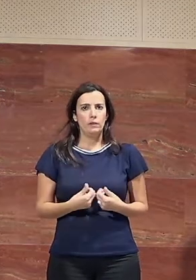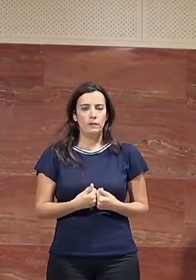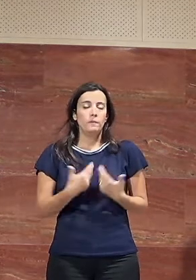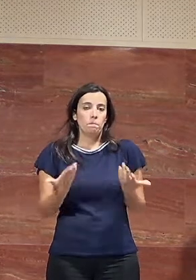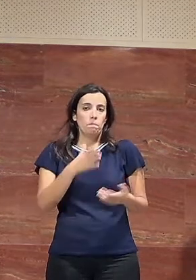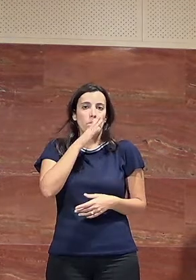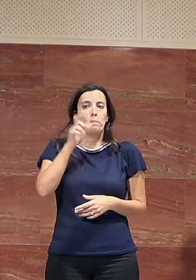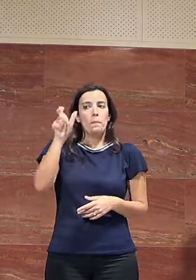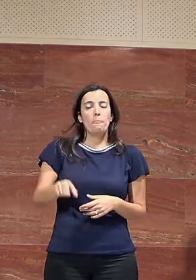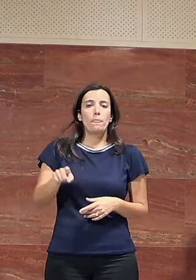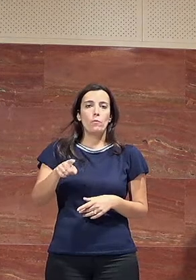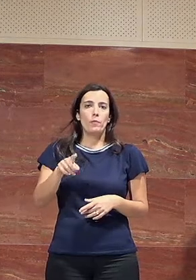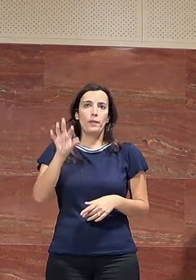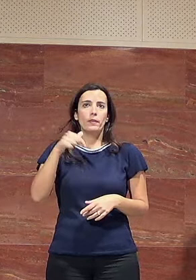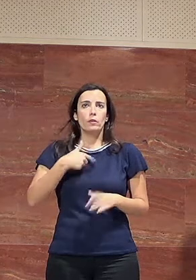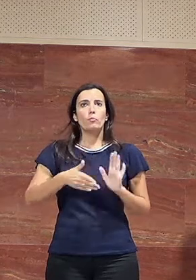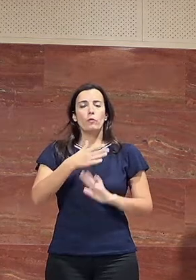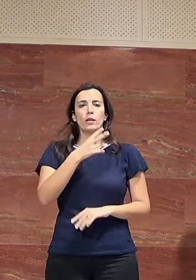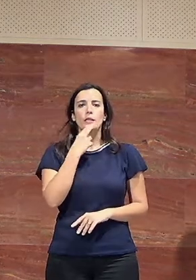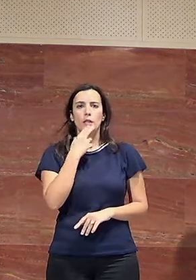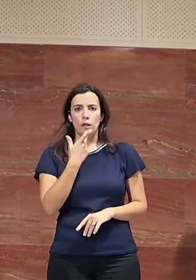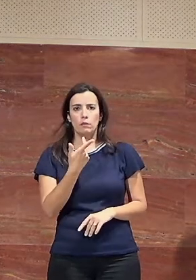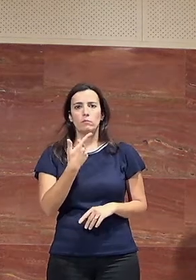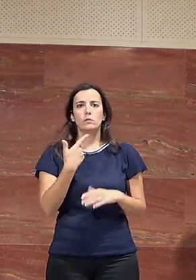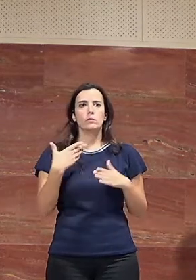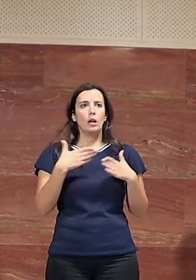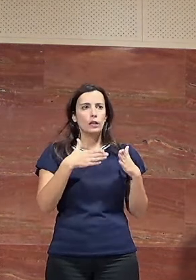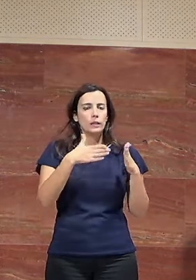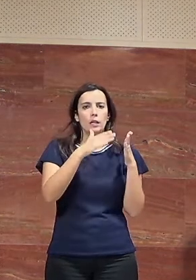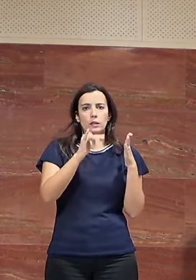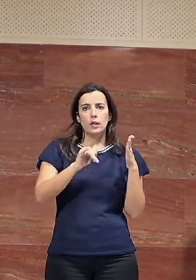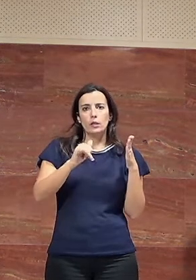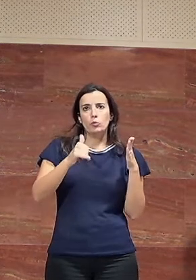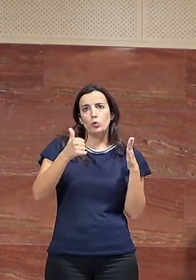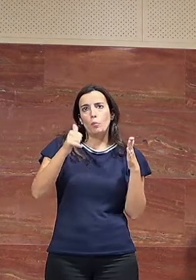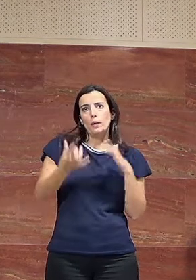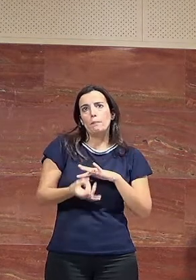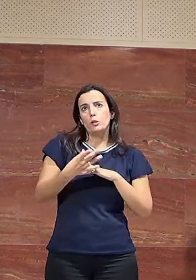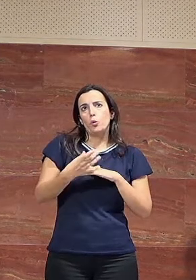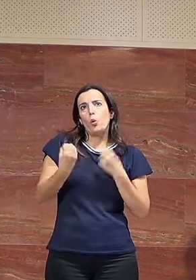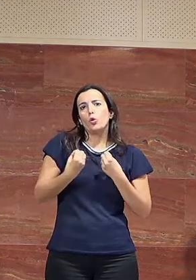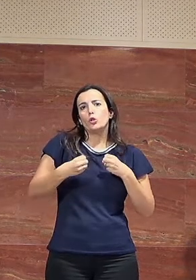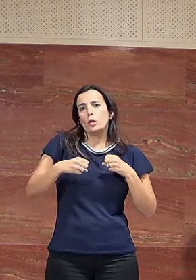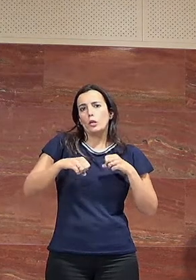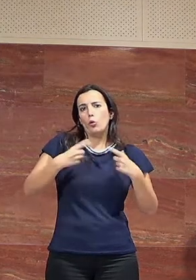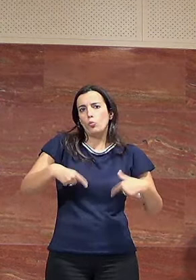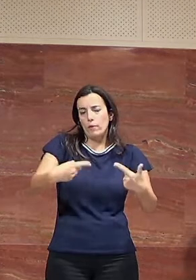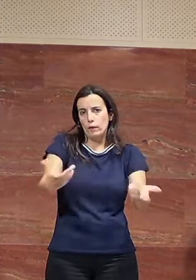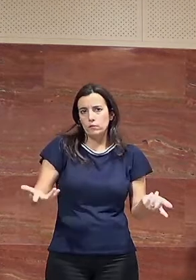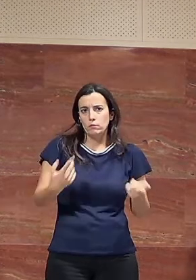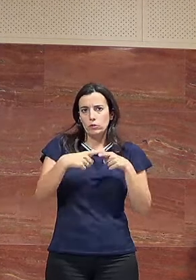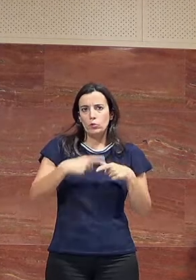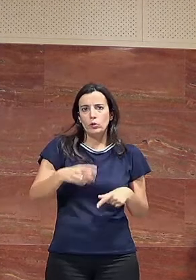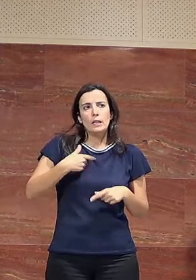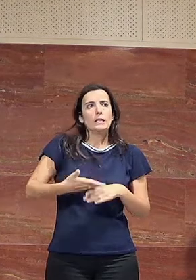que si tú decides ir a Santander, pues hay carreteras y hay un señor que ha inventado un coche que tiene ruedas. Las cosas ya están inventadas y se trata de que tú vayas de aquí a